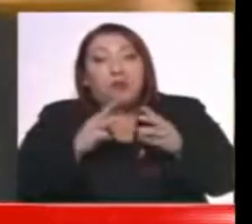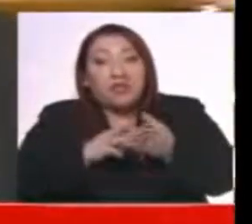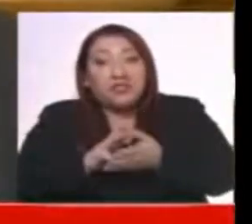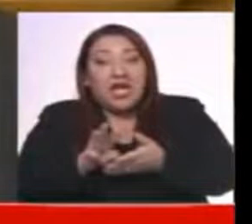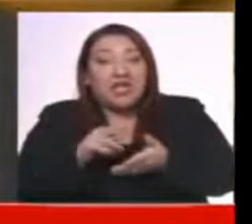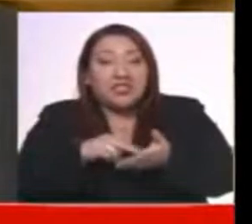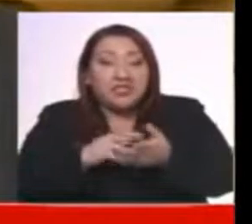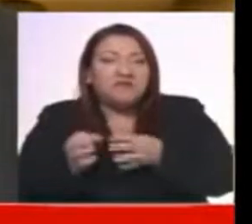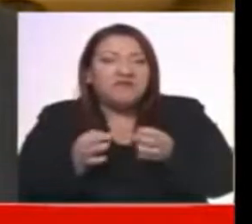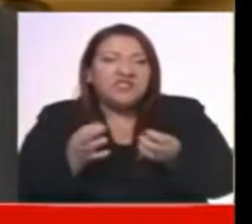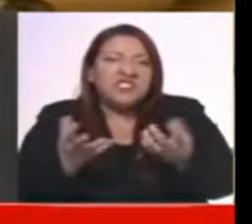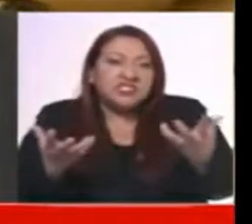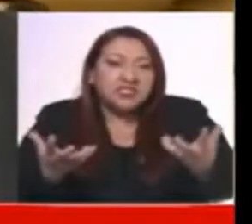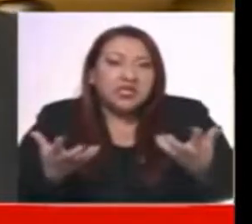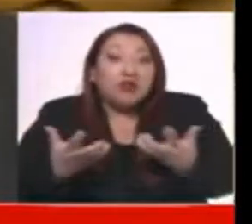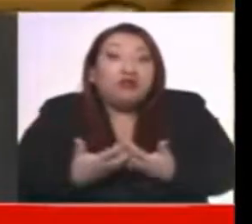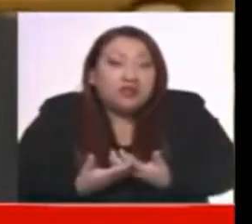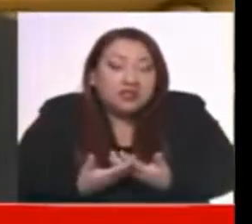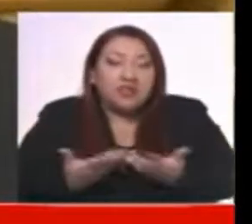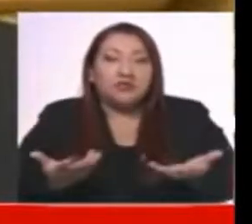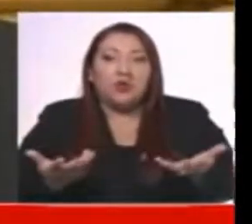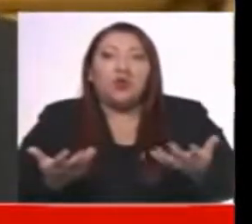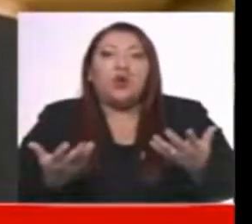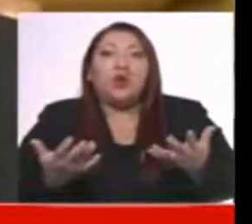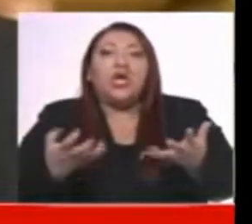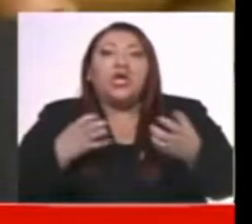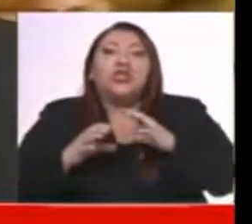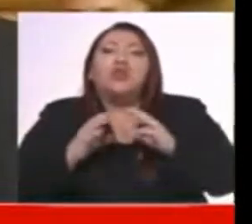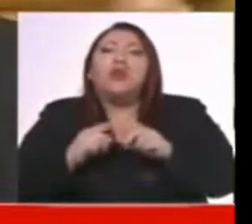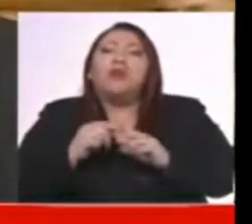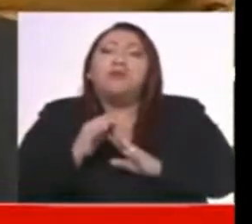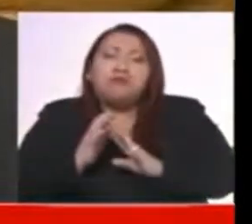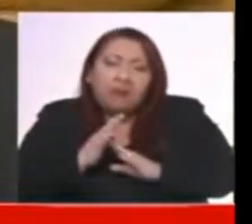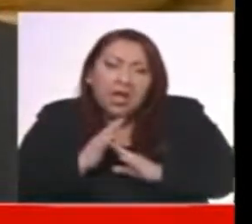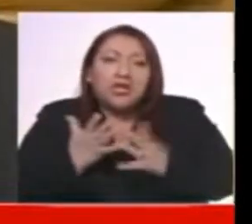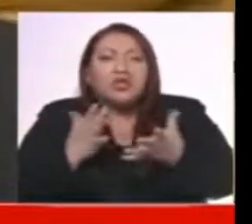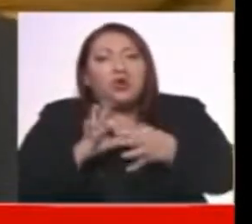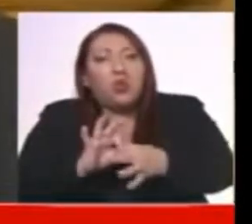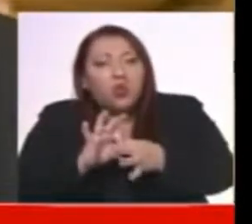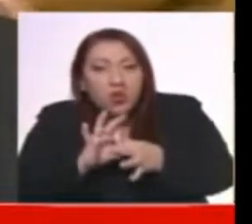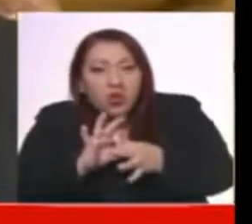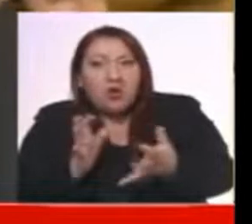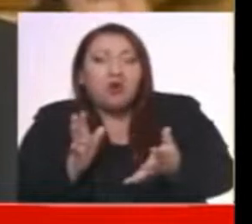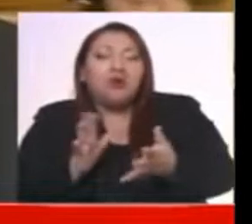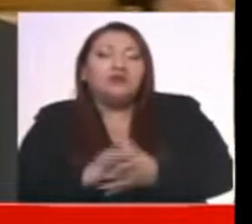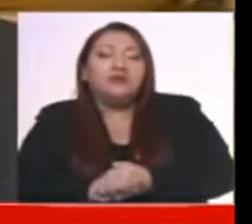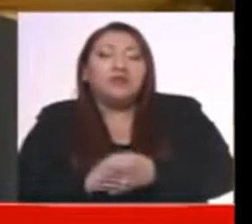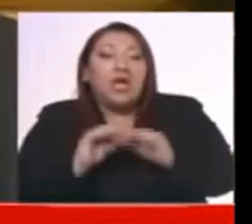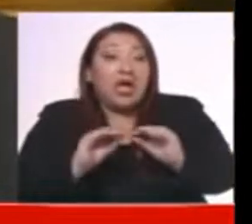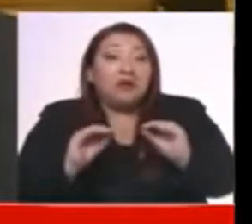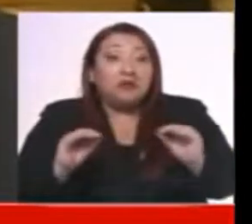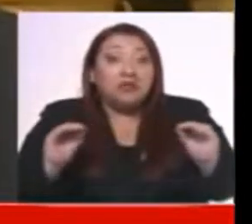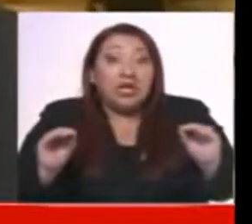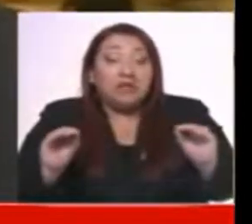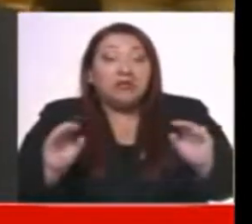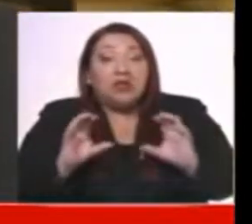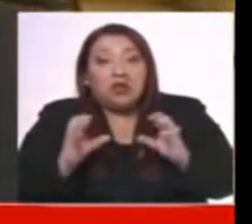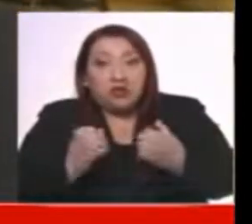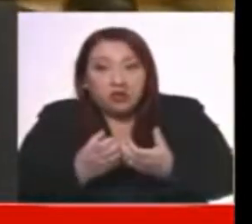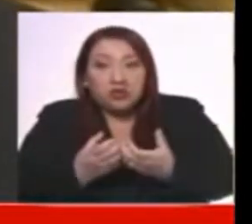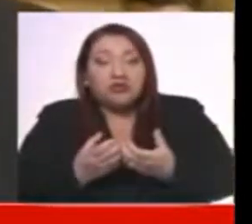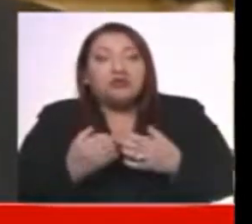de concertación, conciliador, unificador, ¿no? Llamando al Congreso, a